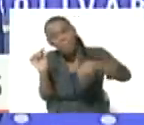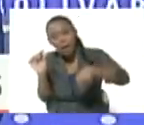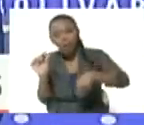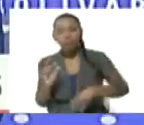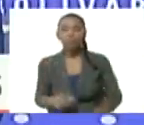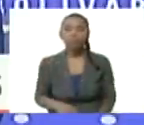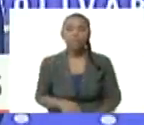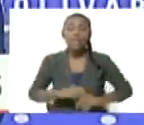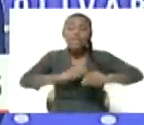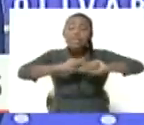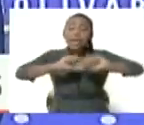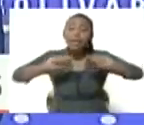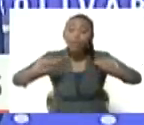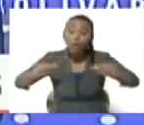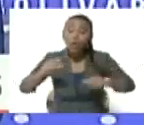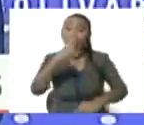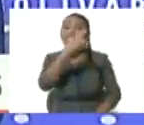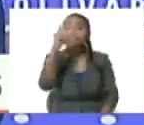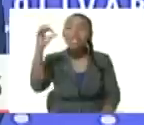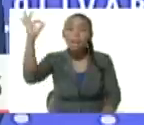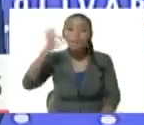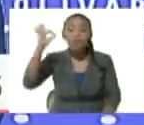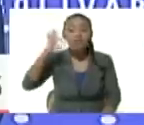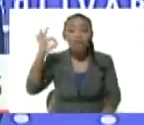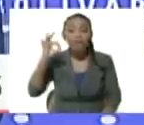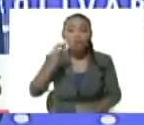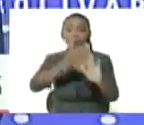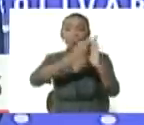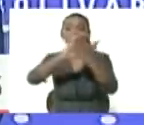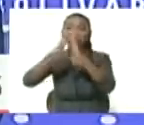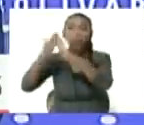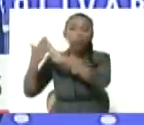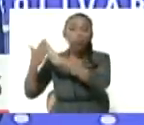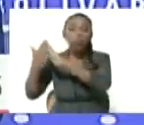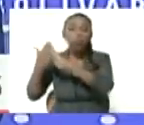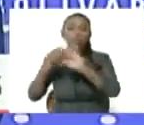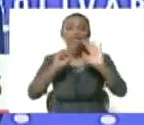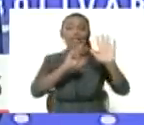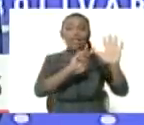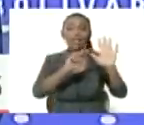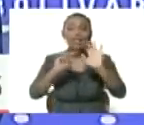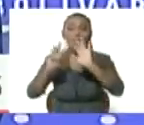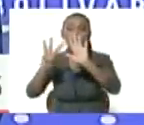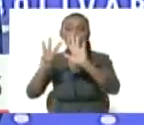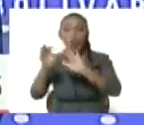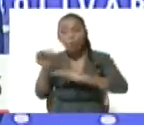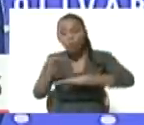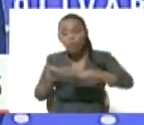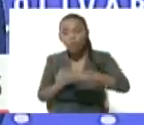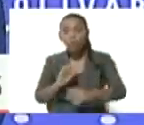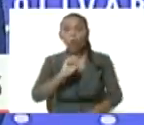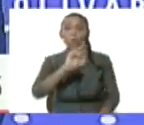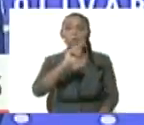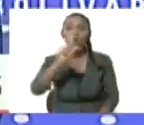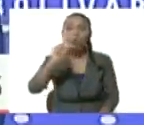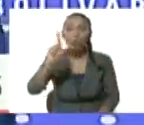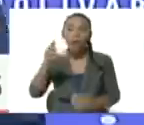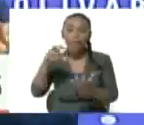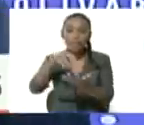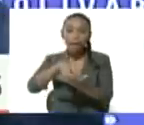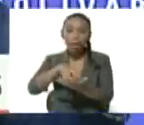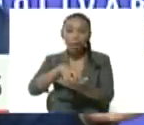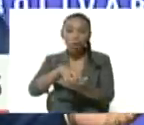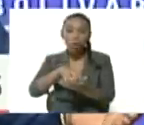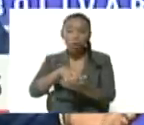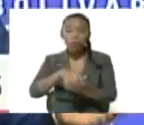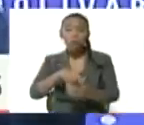Son territorios 100% comunas, 78 municipios de 21 estados. Es una